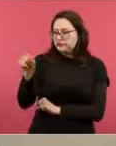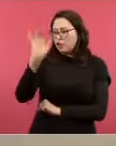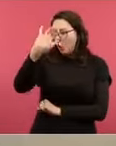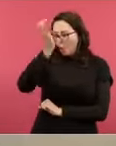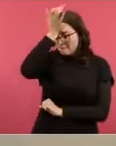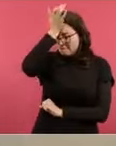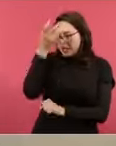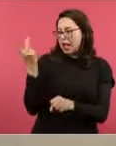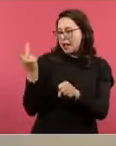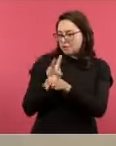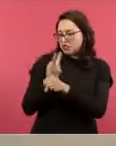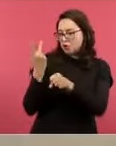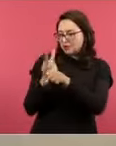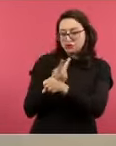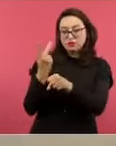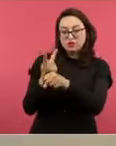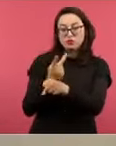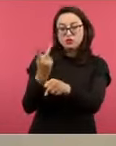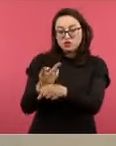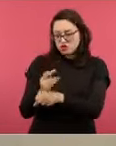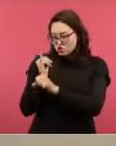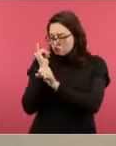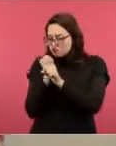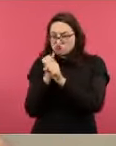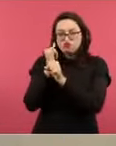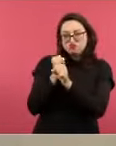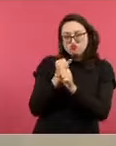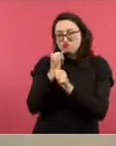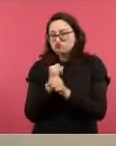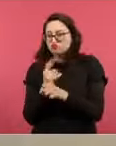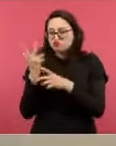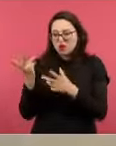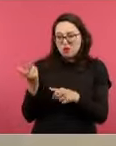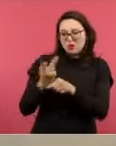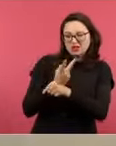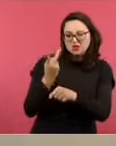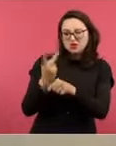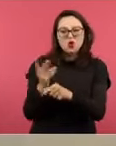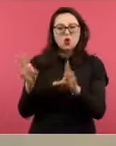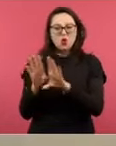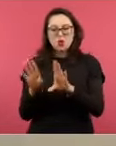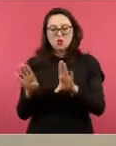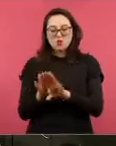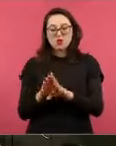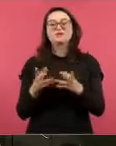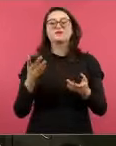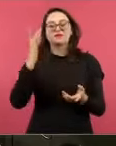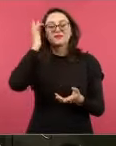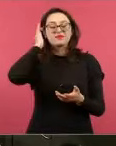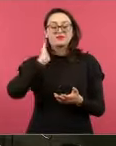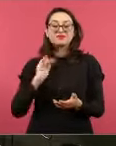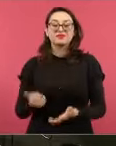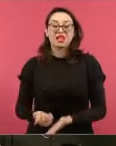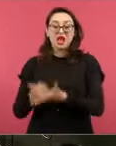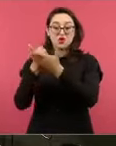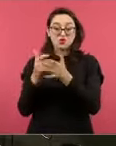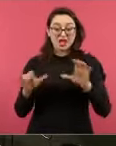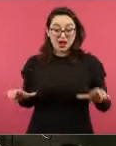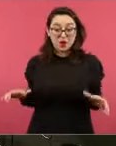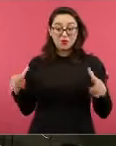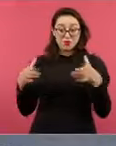empiezan a fungir como detectives y agentes especiales para hacer un cambio. ¿Y por qué deviene lo del